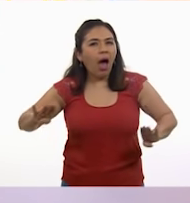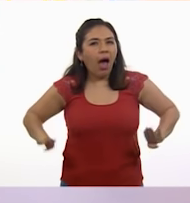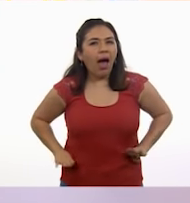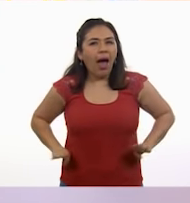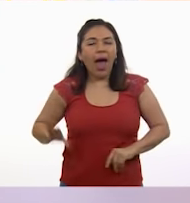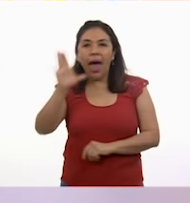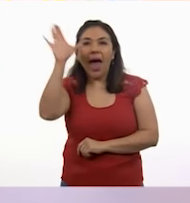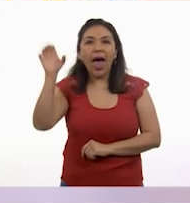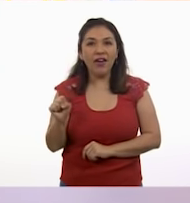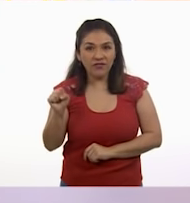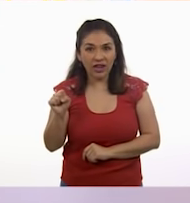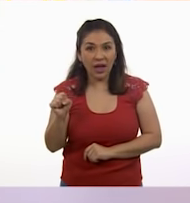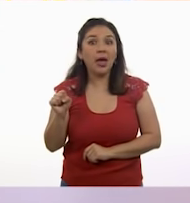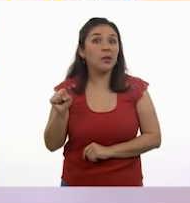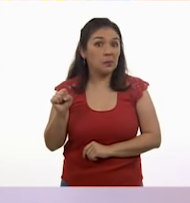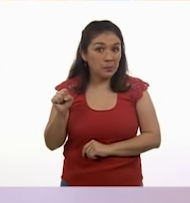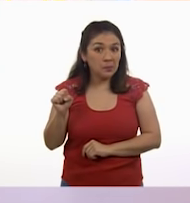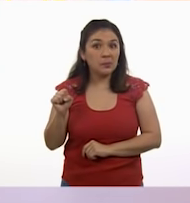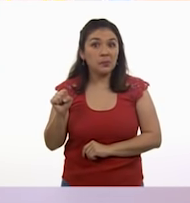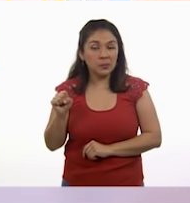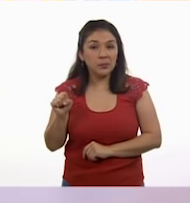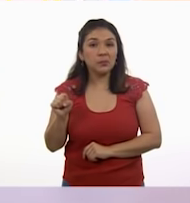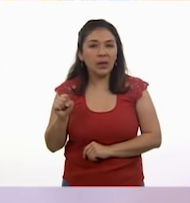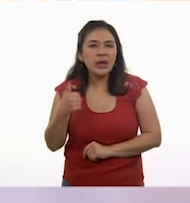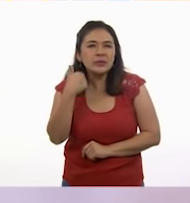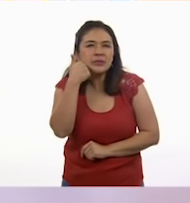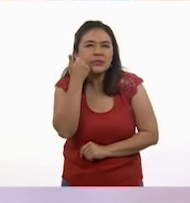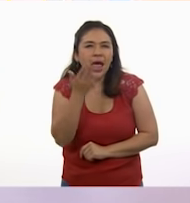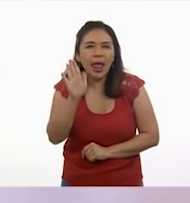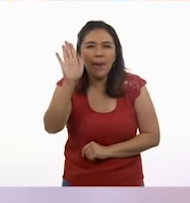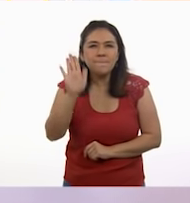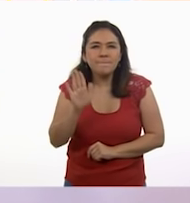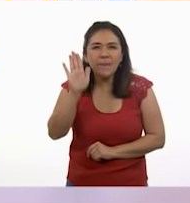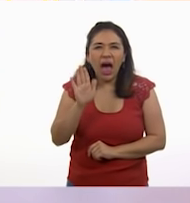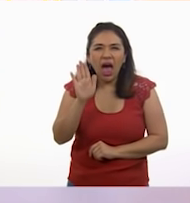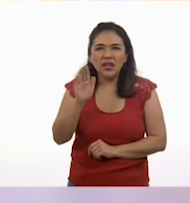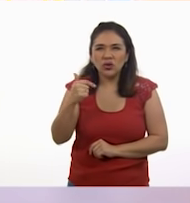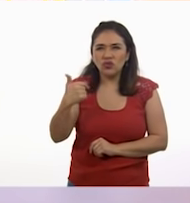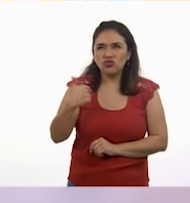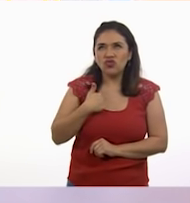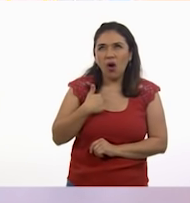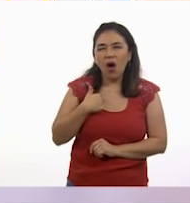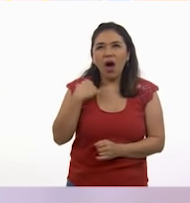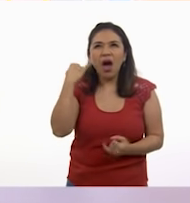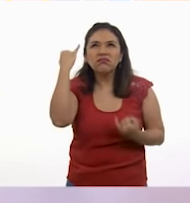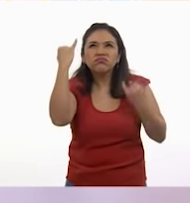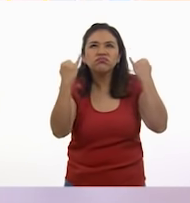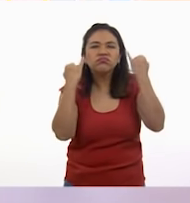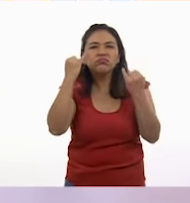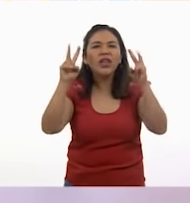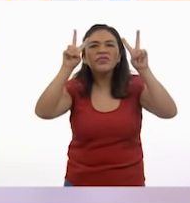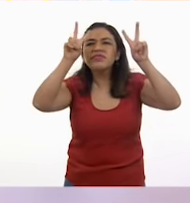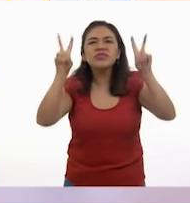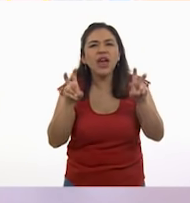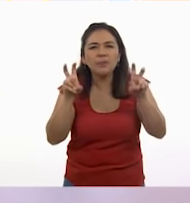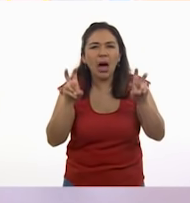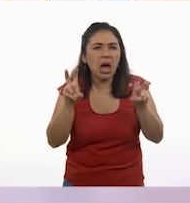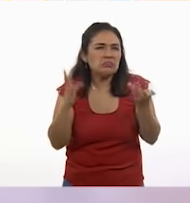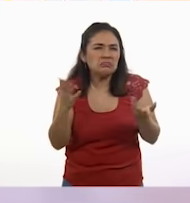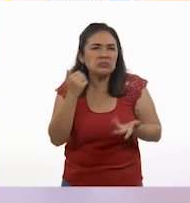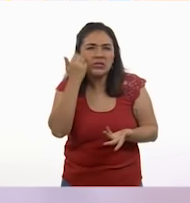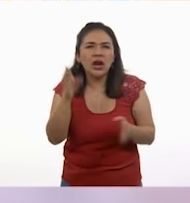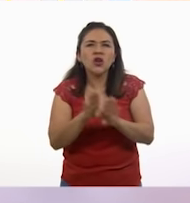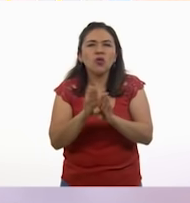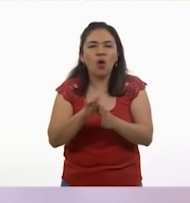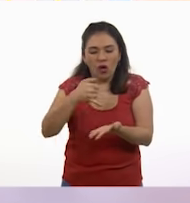y vamos a tratar de representar algún tema que queramos a lo mejor lo que hemos